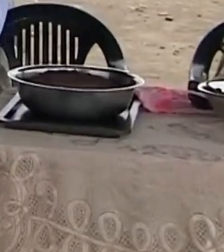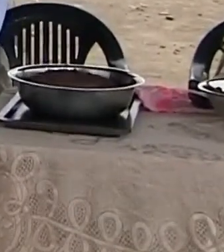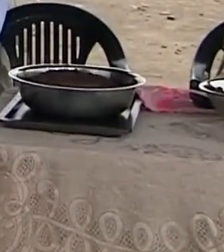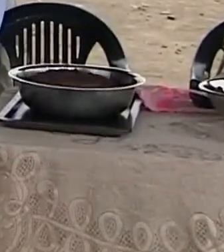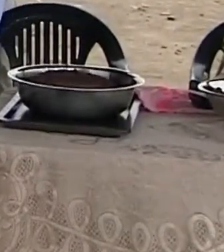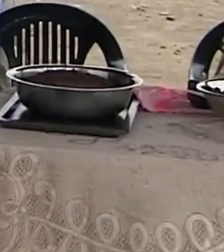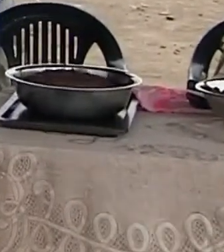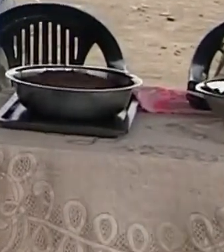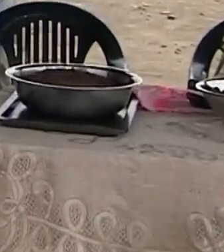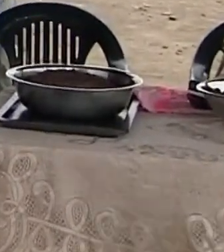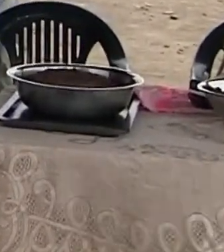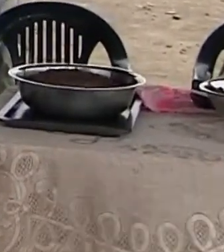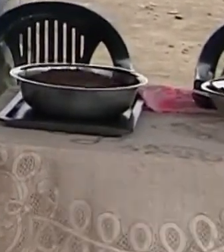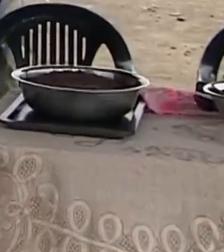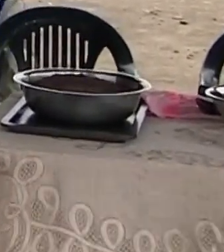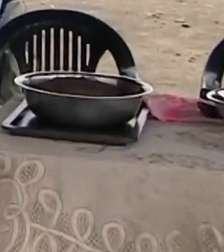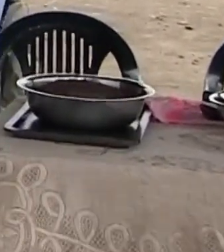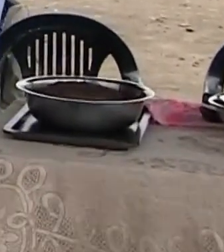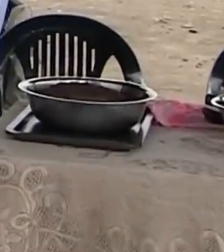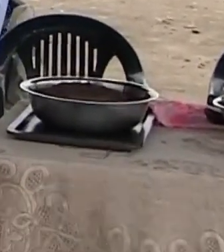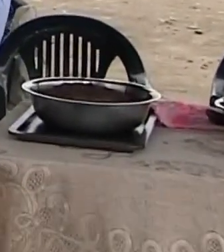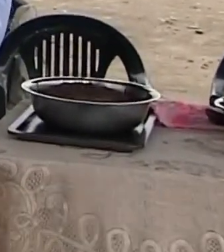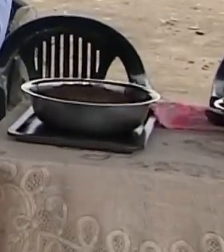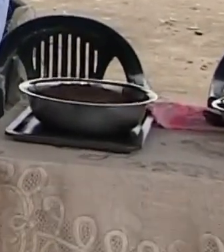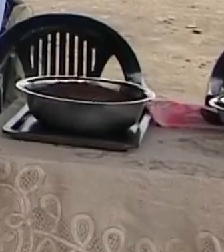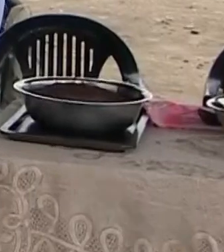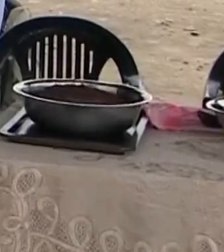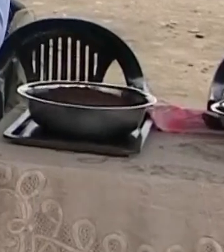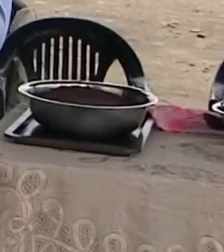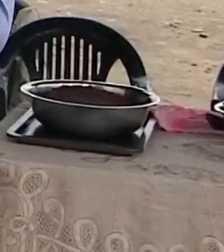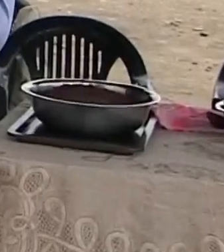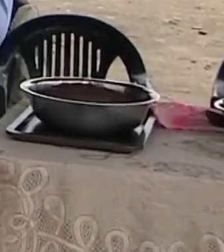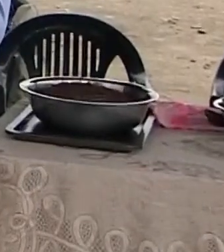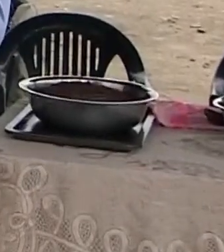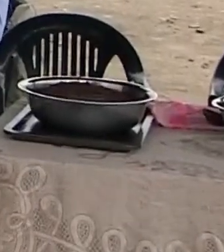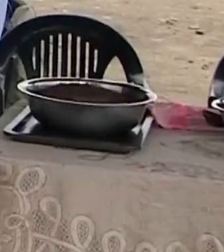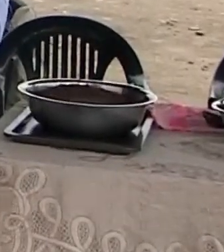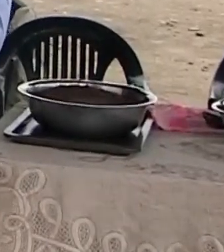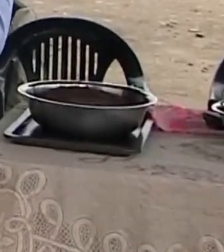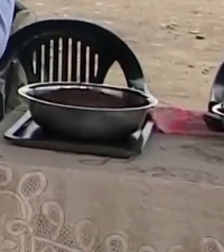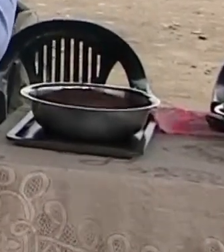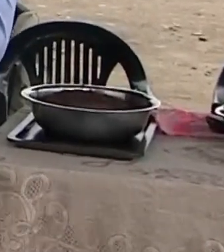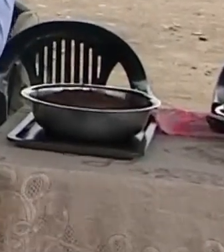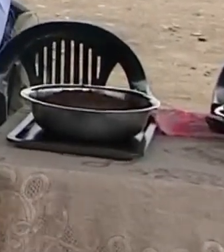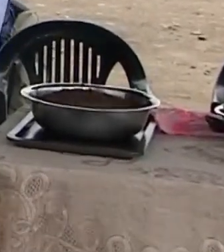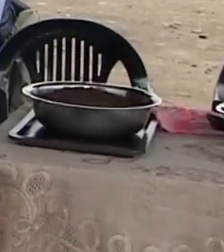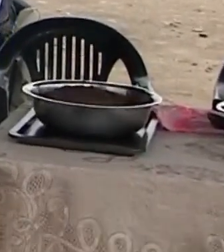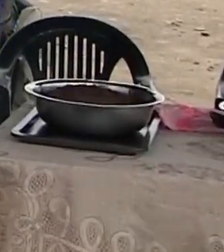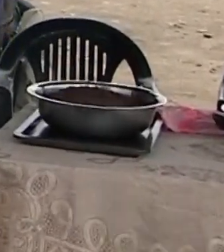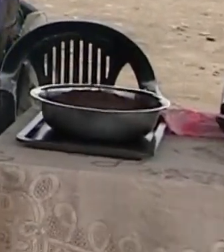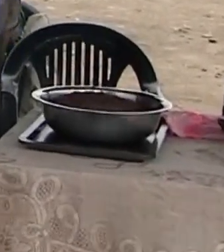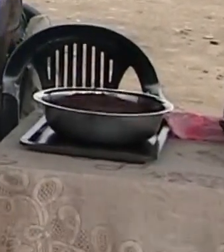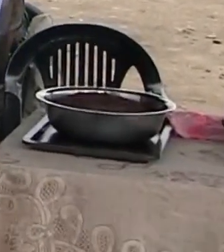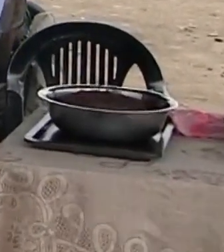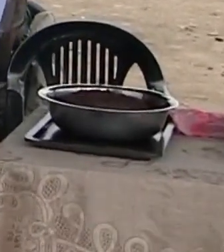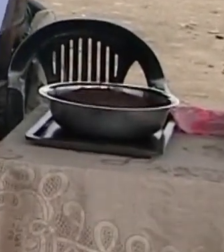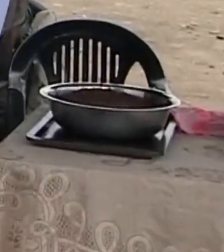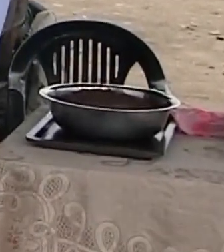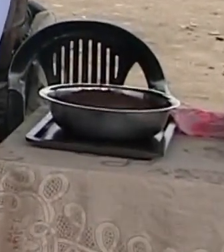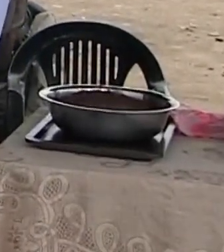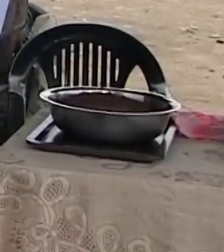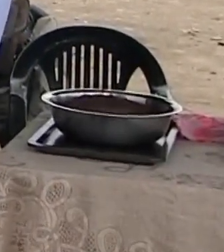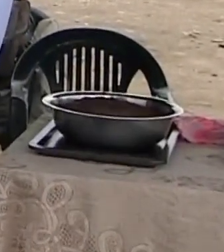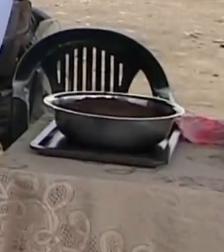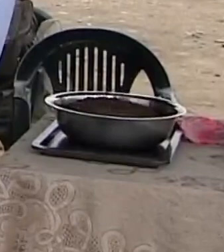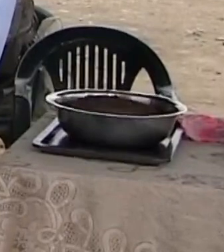Municipalidad de San Martín, a cargo del alcalde Hernán Cifuentes, y como usted ve, siempre hay buena participación de los vecinos, de la comunidad, y hay que entender pues que el hierro